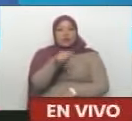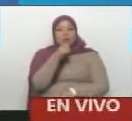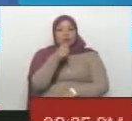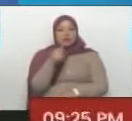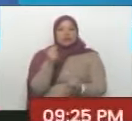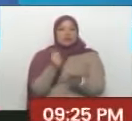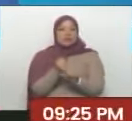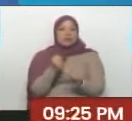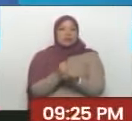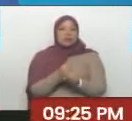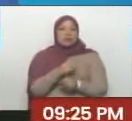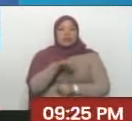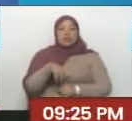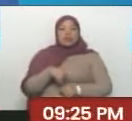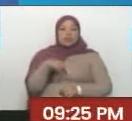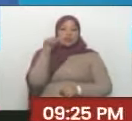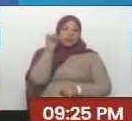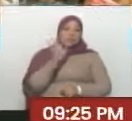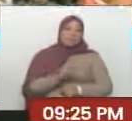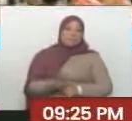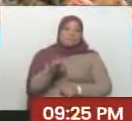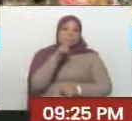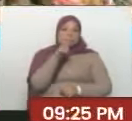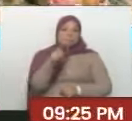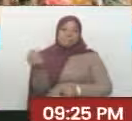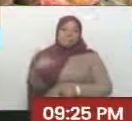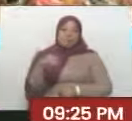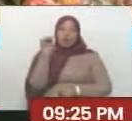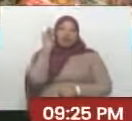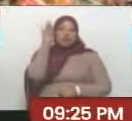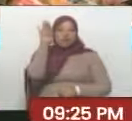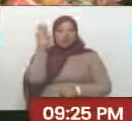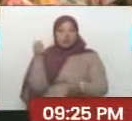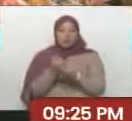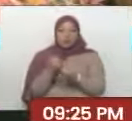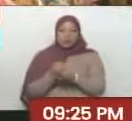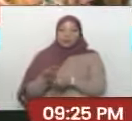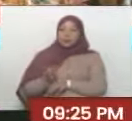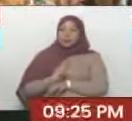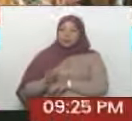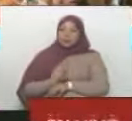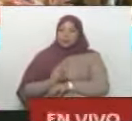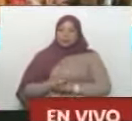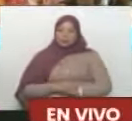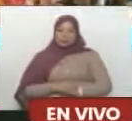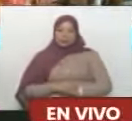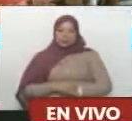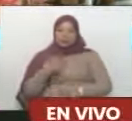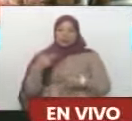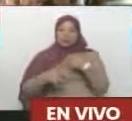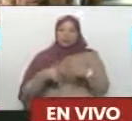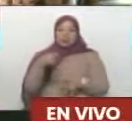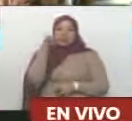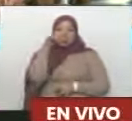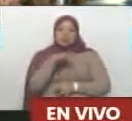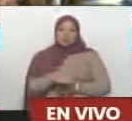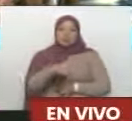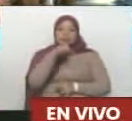su declaratoria como Patrimonio de la Humanidad en un futuro inmediato. Tamunangue o Sones de